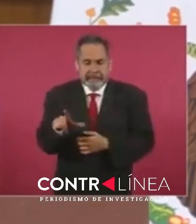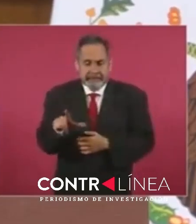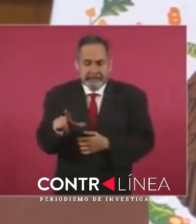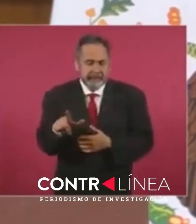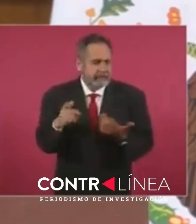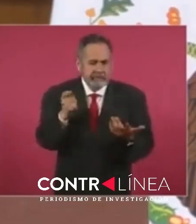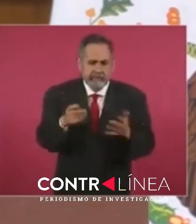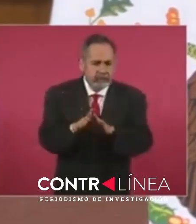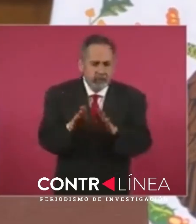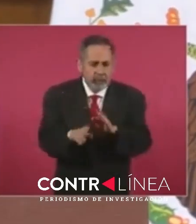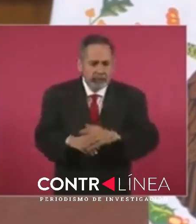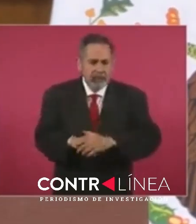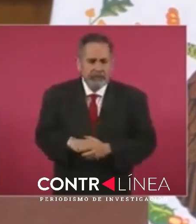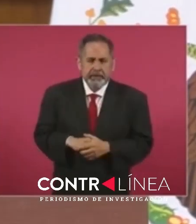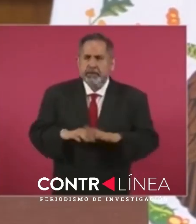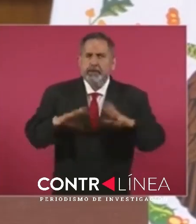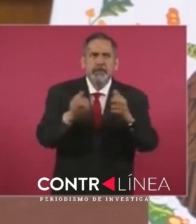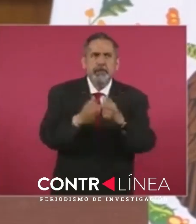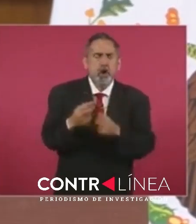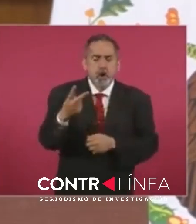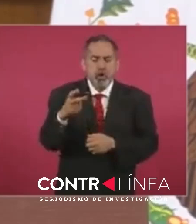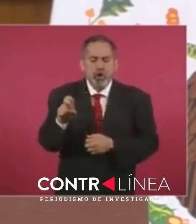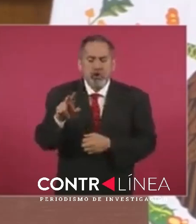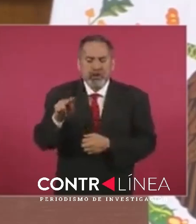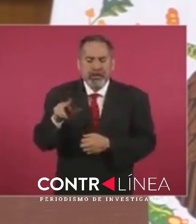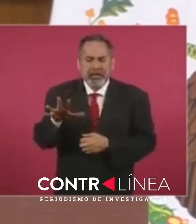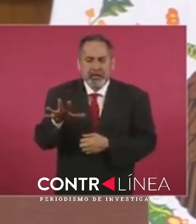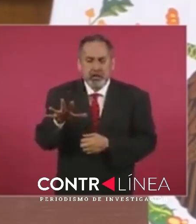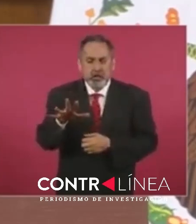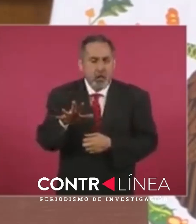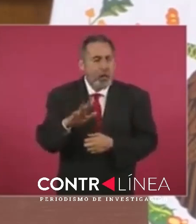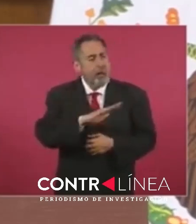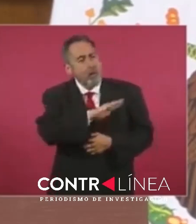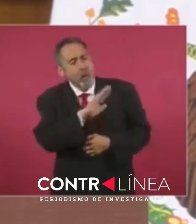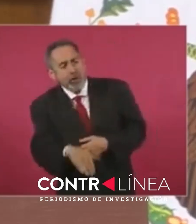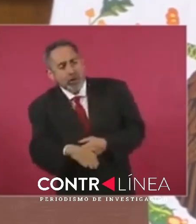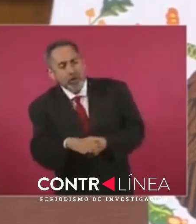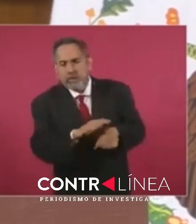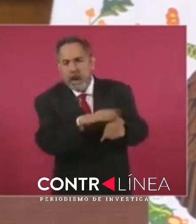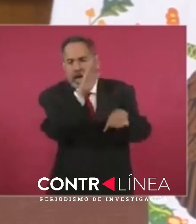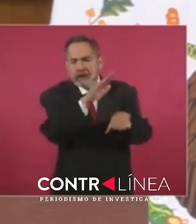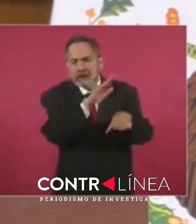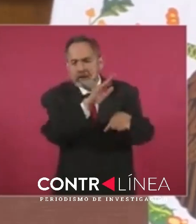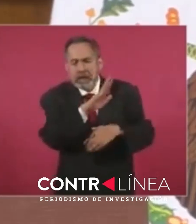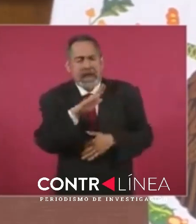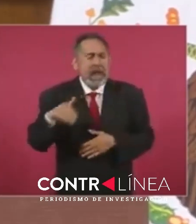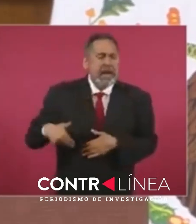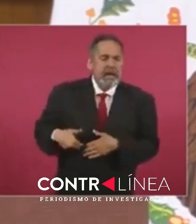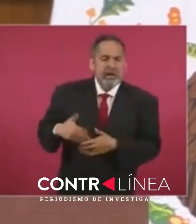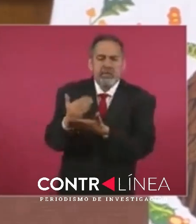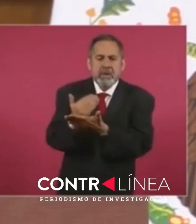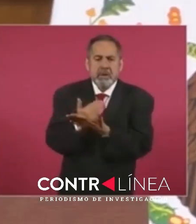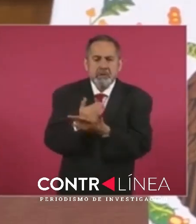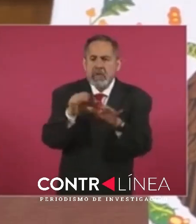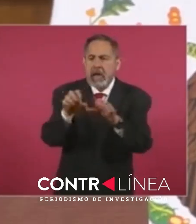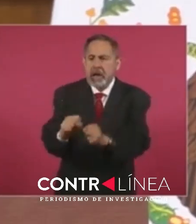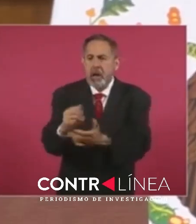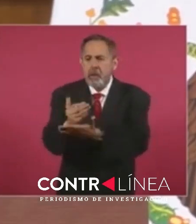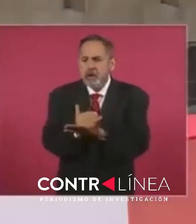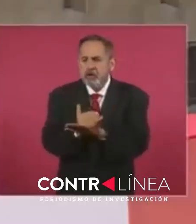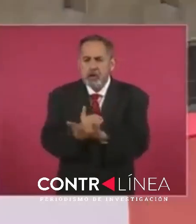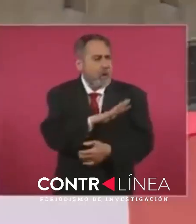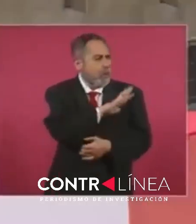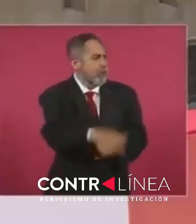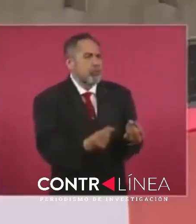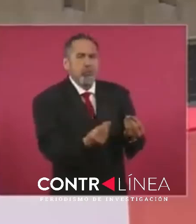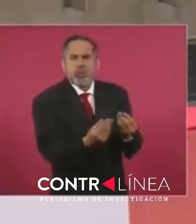Es decir, hubo 285 más muertos que heridos y detenidos. En